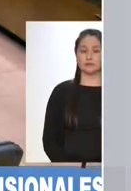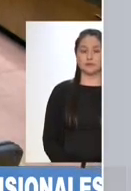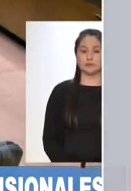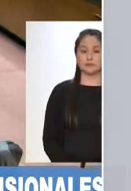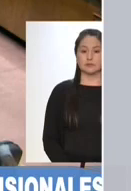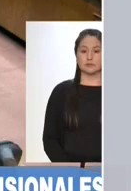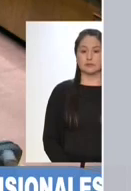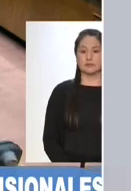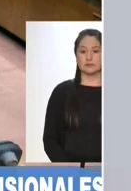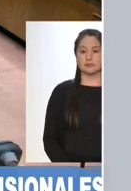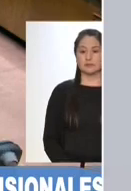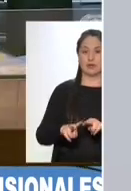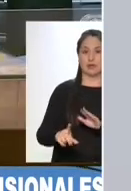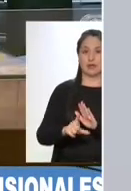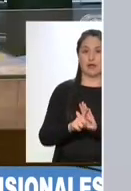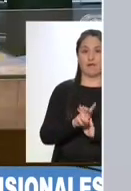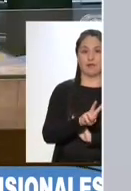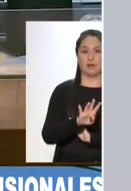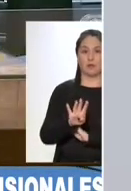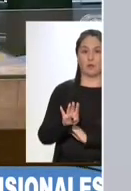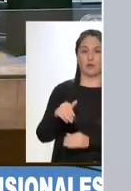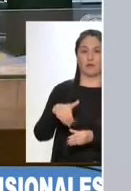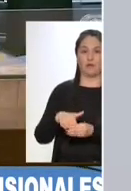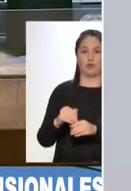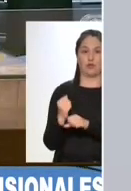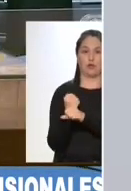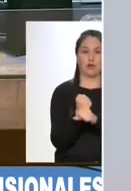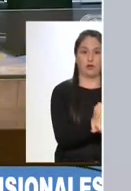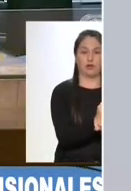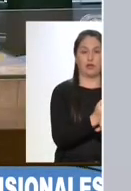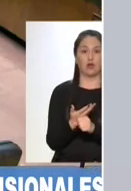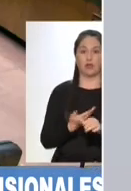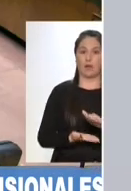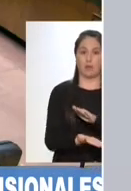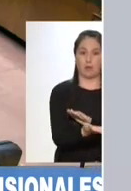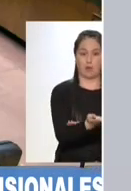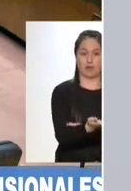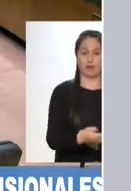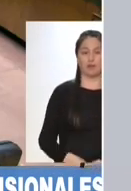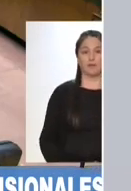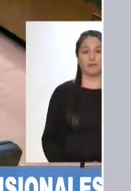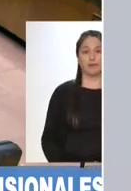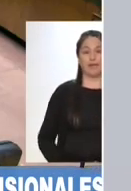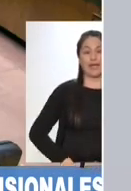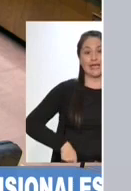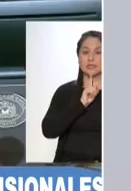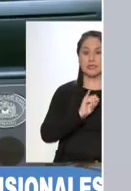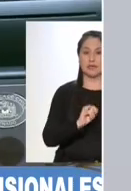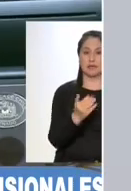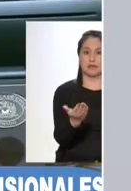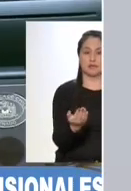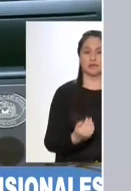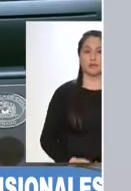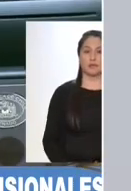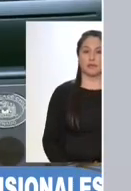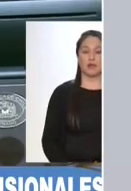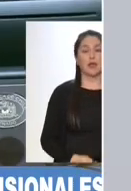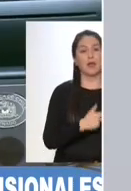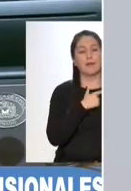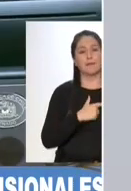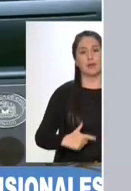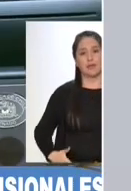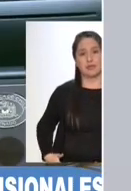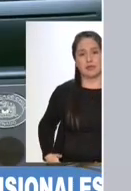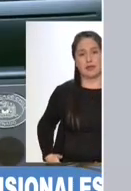solo de capitalización individual. El de capitalización individual lo hemos vivido durante muchísimos años. No da para las pensiones. Un sistema de reparto